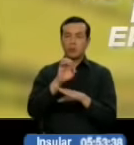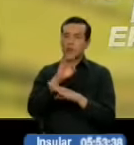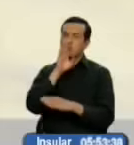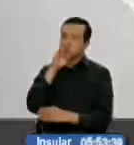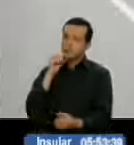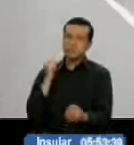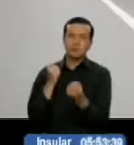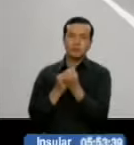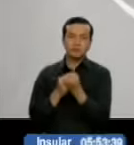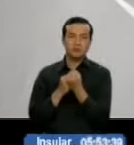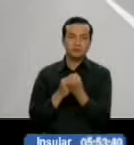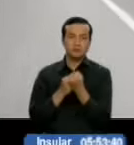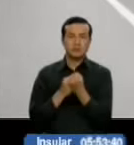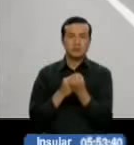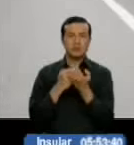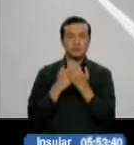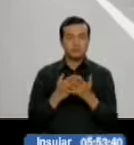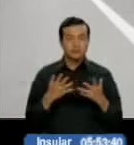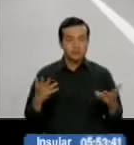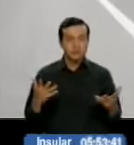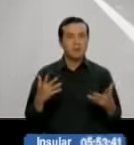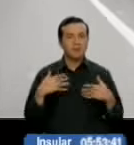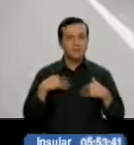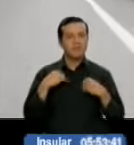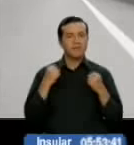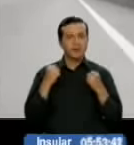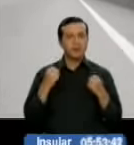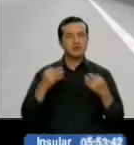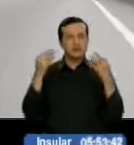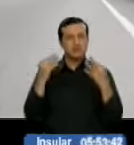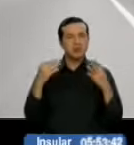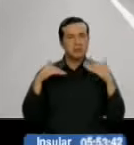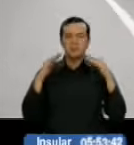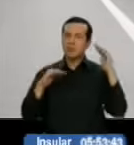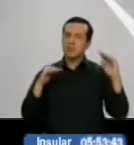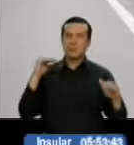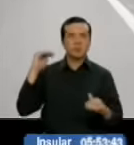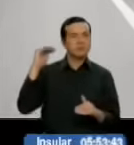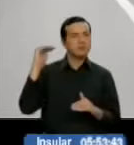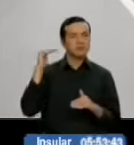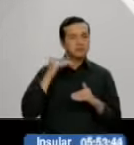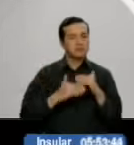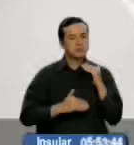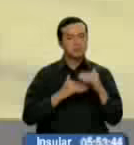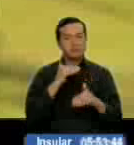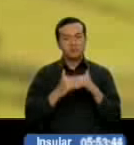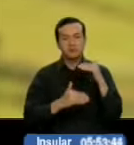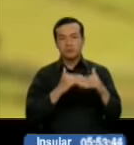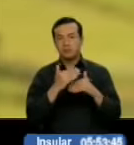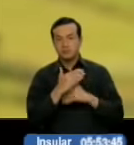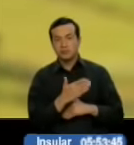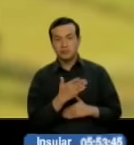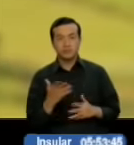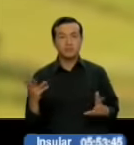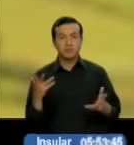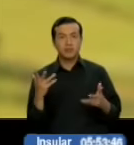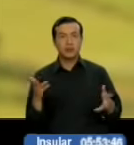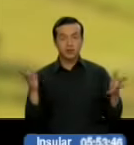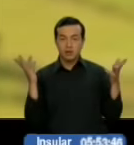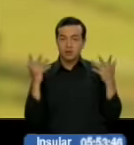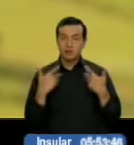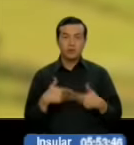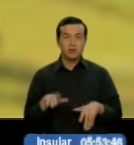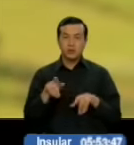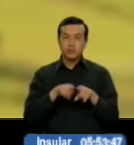está apoyando. Eso es lo que me ha hecho más fuerte en estos últimos años. Y cuando terminé